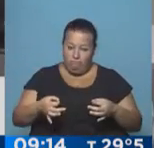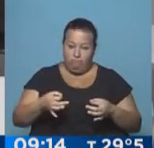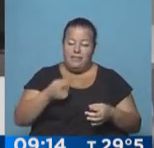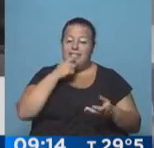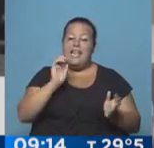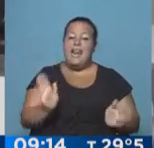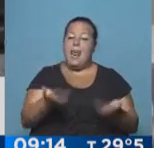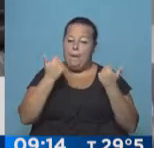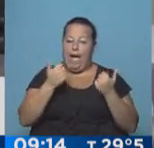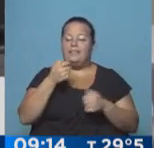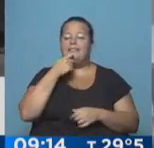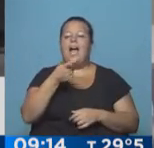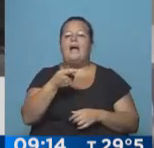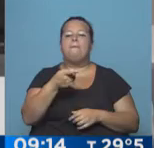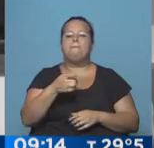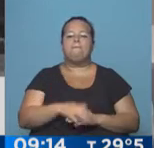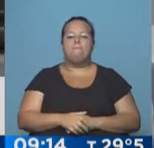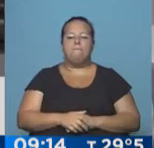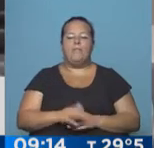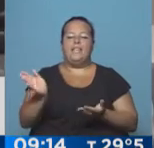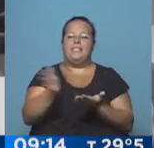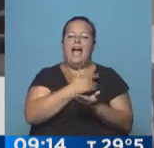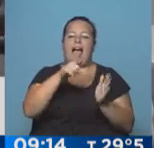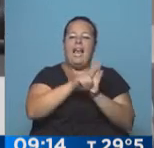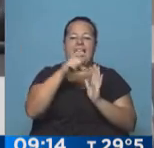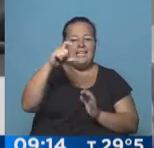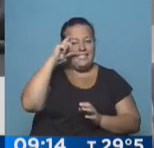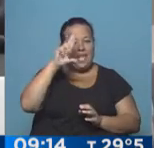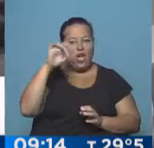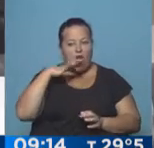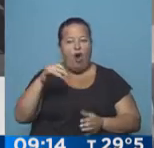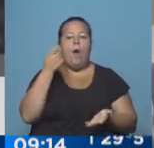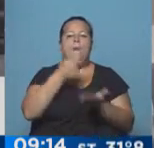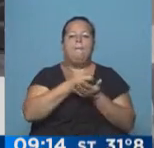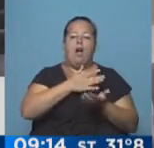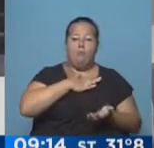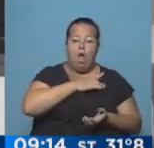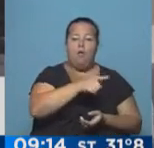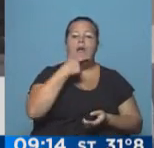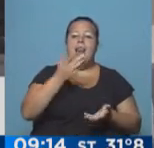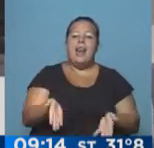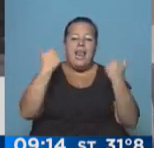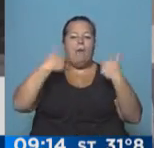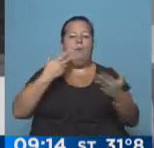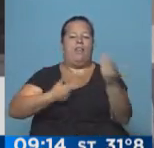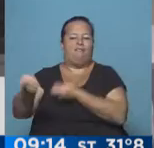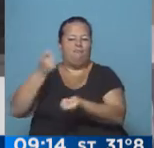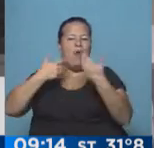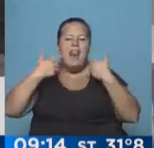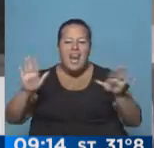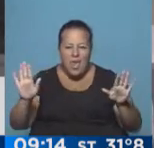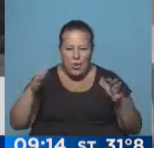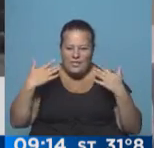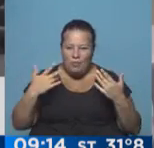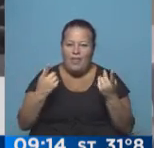levantamiento es decir la derogación de la ley cerrojo y la ley de pago soberano libera para hacer las negociaciones que sean